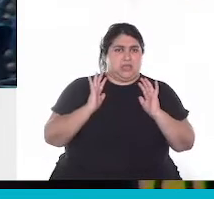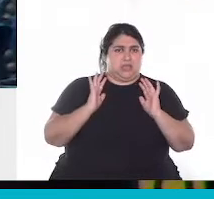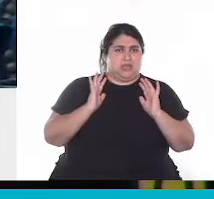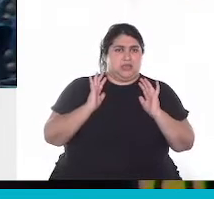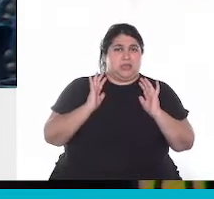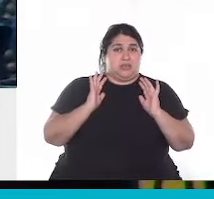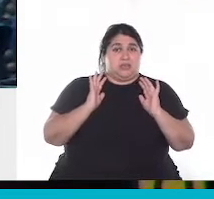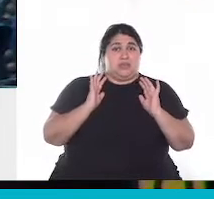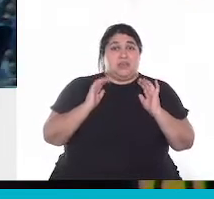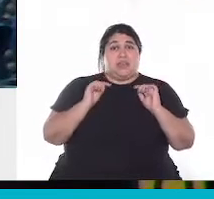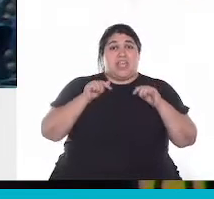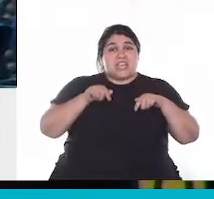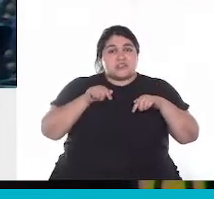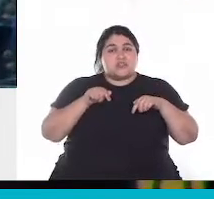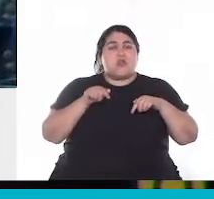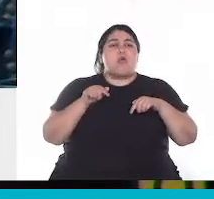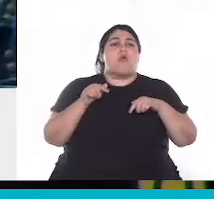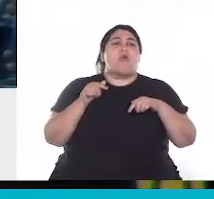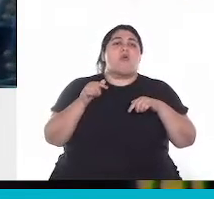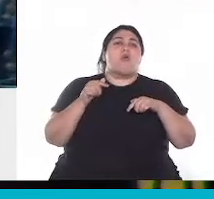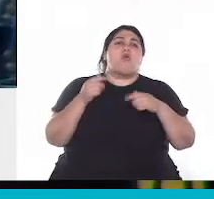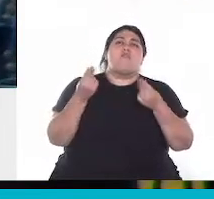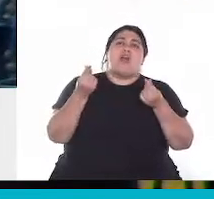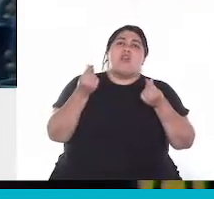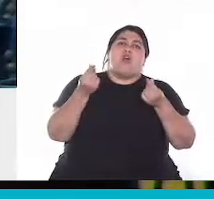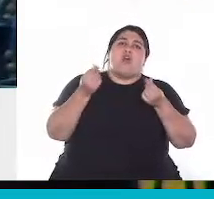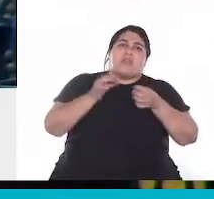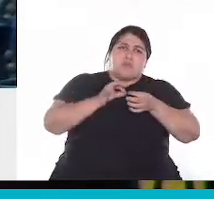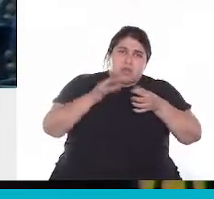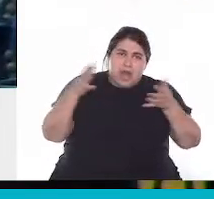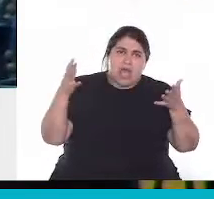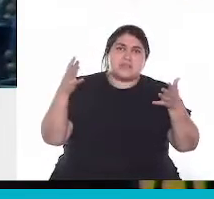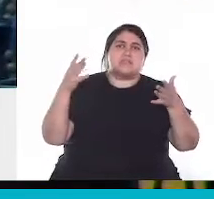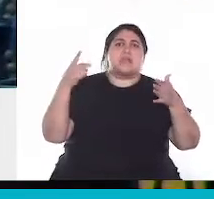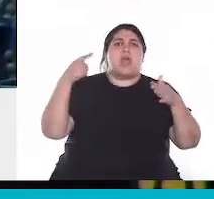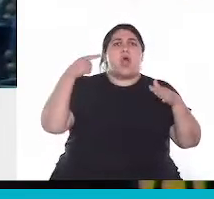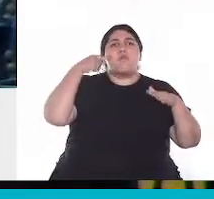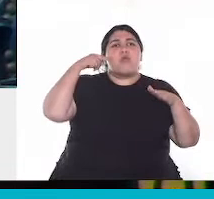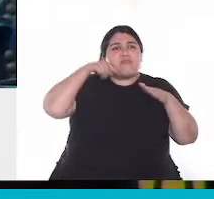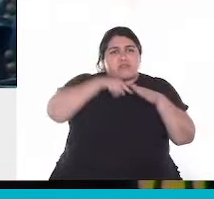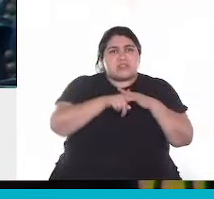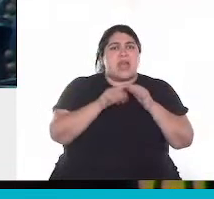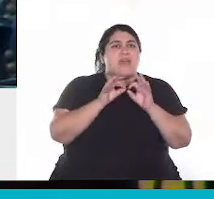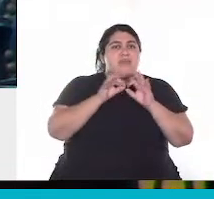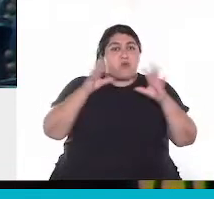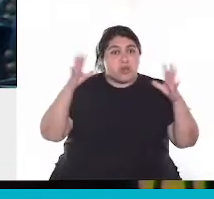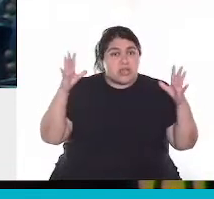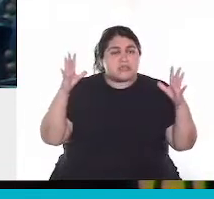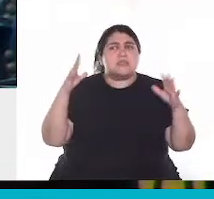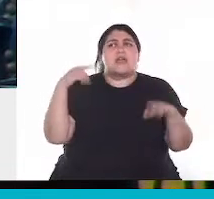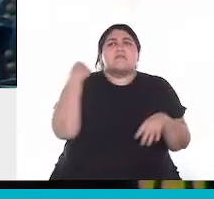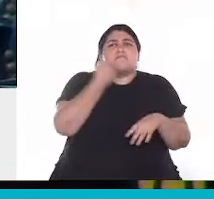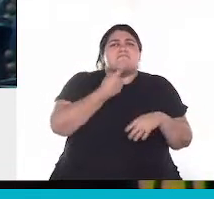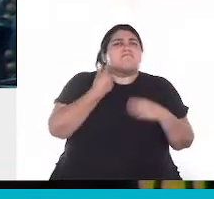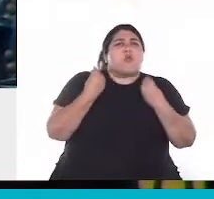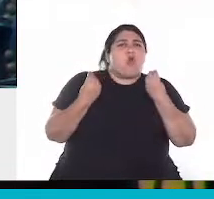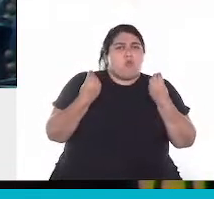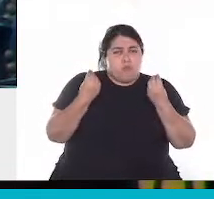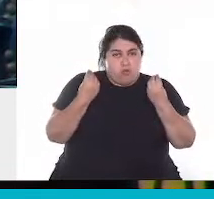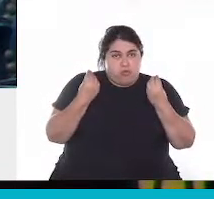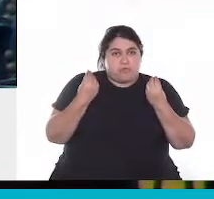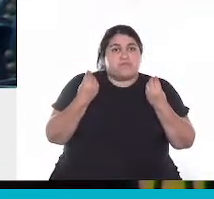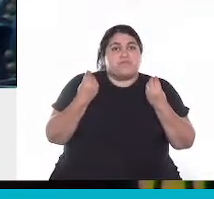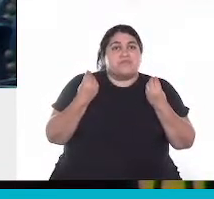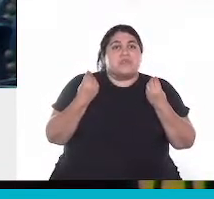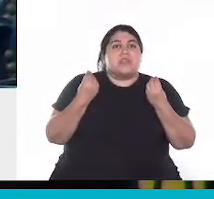Porque en esto de revalorizar la democracia, de profundizar la democracia, lo que hay que hacer también, de alguna manera,